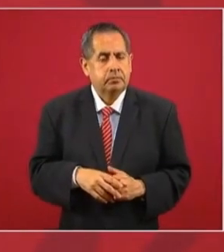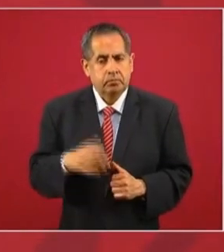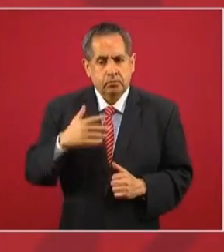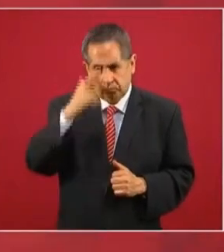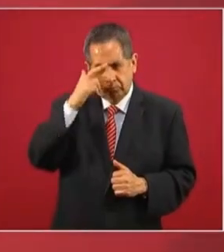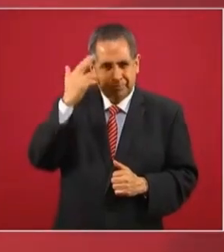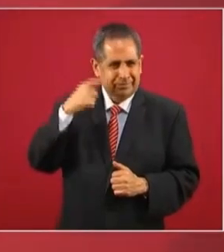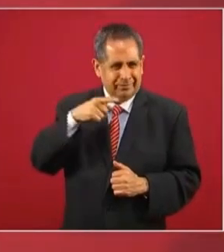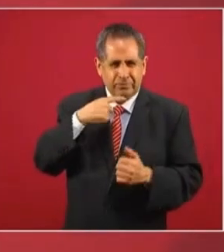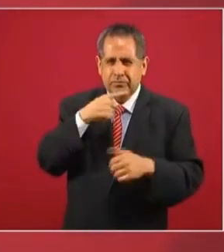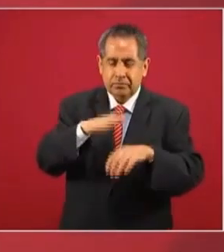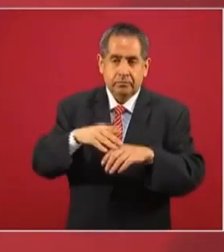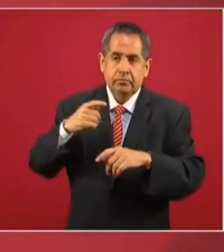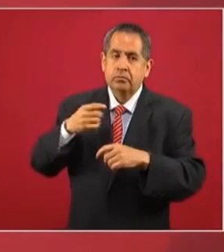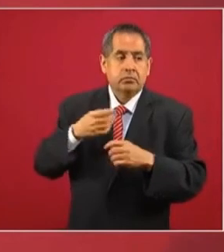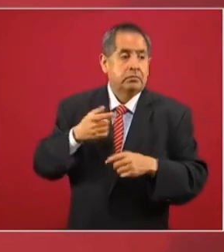heredar